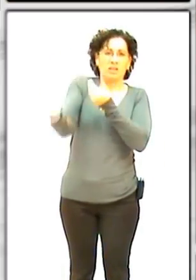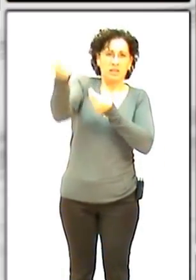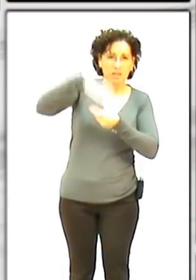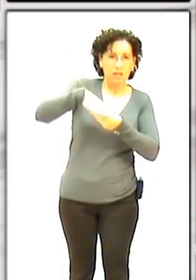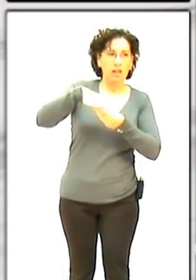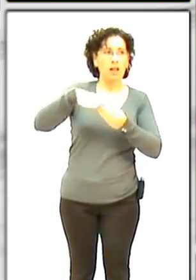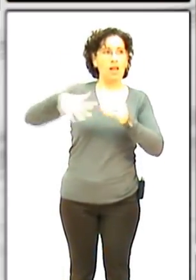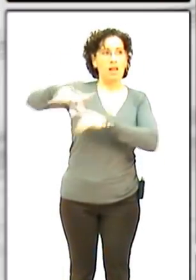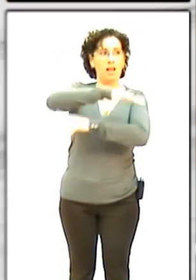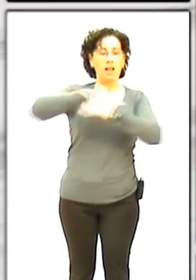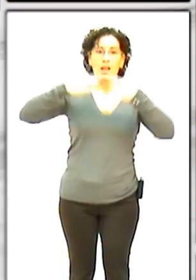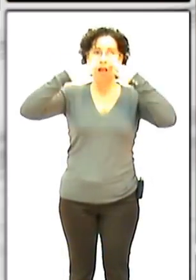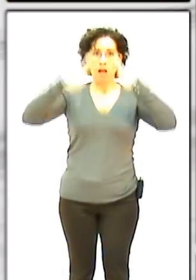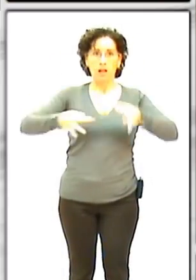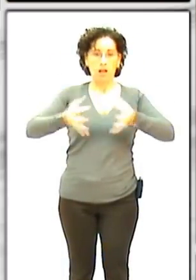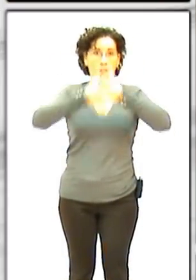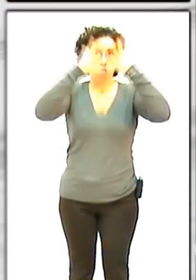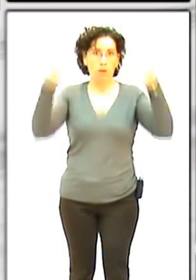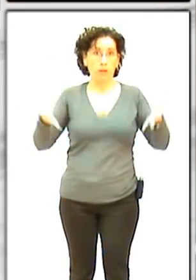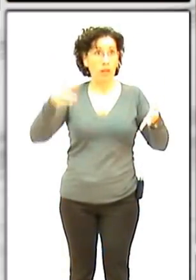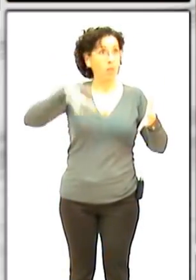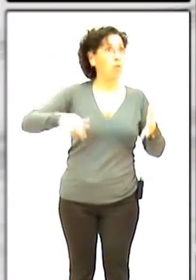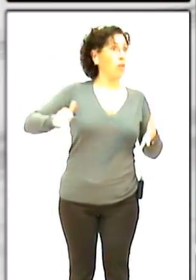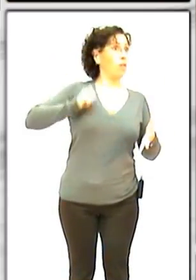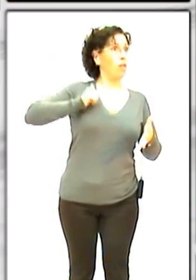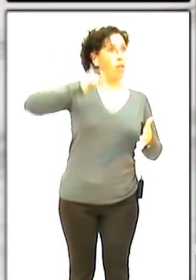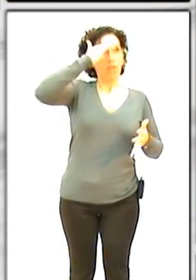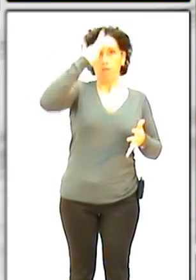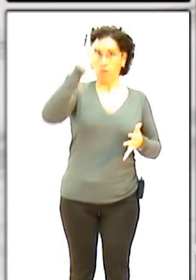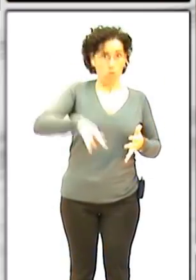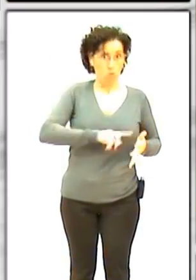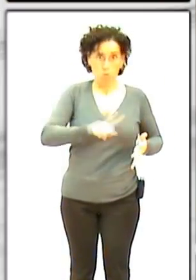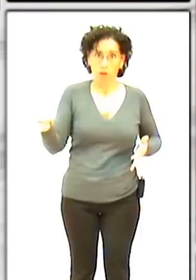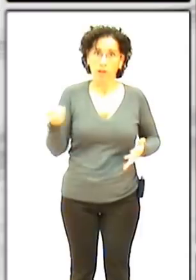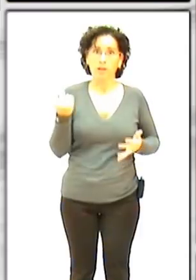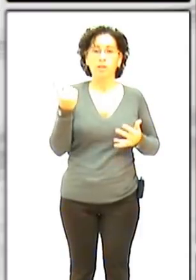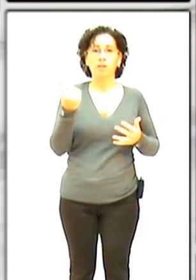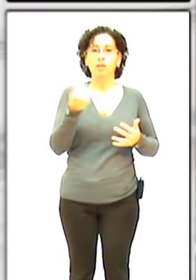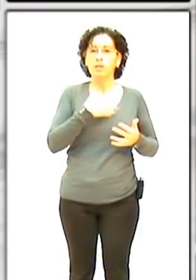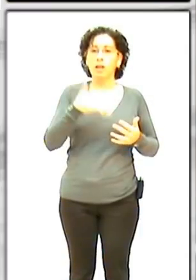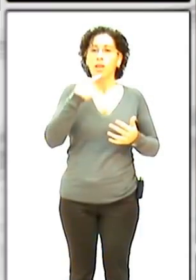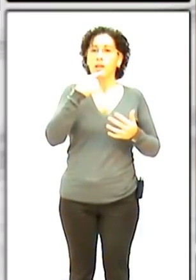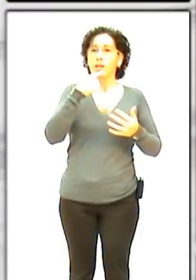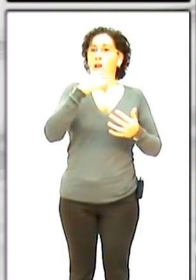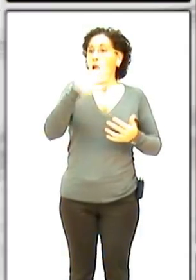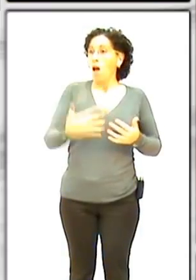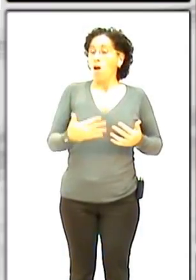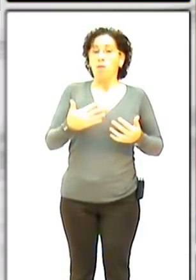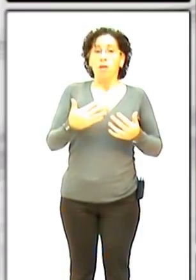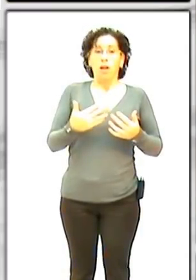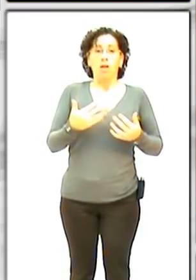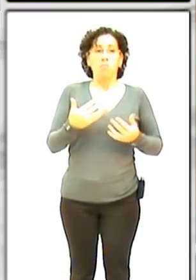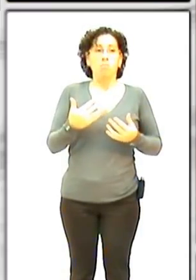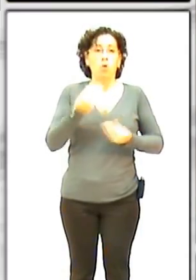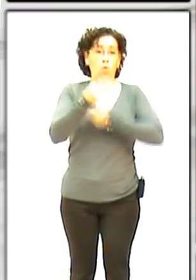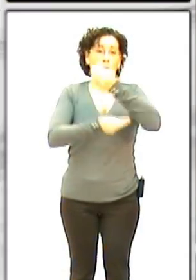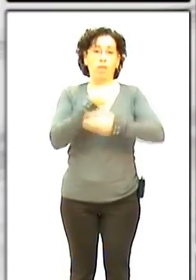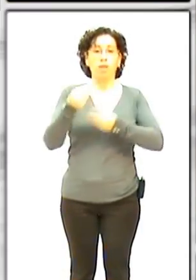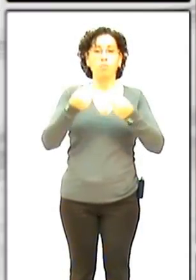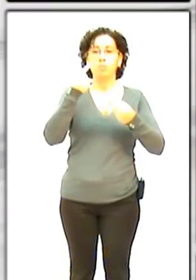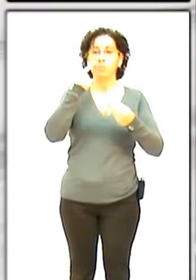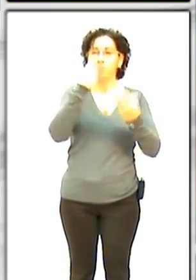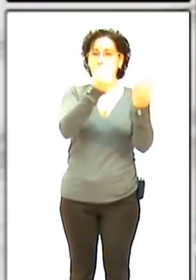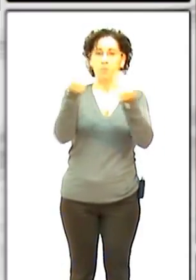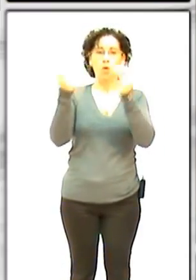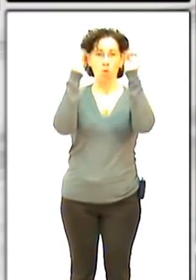es ninguna ciencia ficción ya. Lo hacemos ahora de forma muy popular con Google, ¿no? Todo el